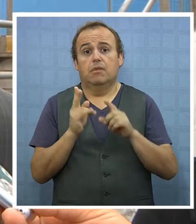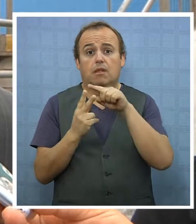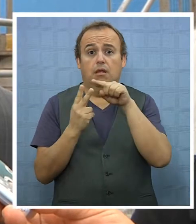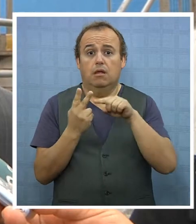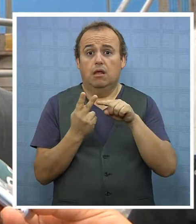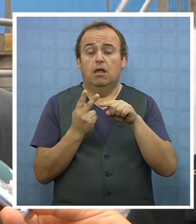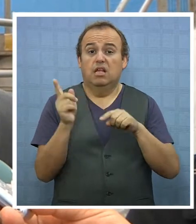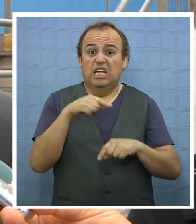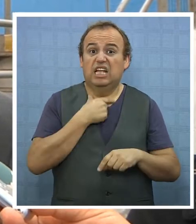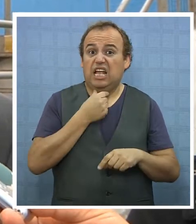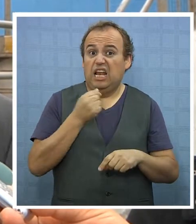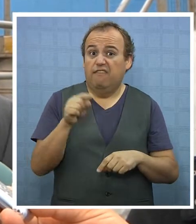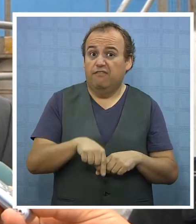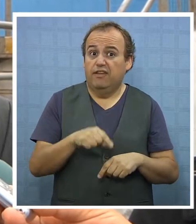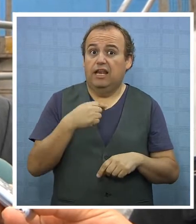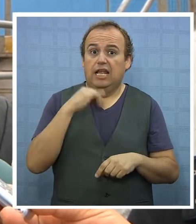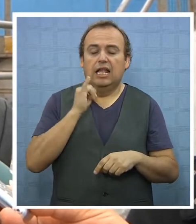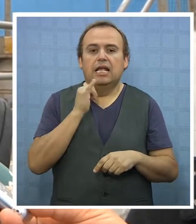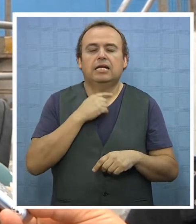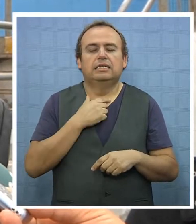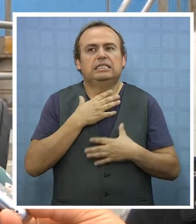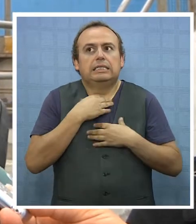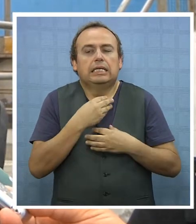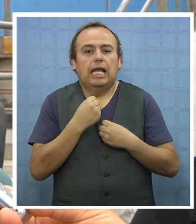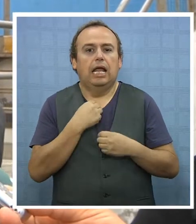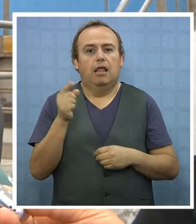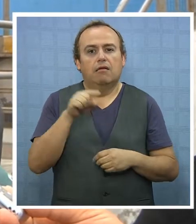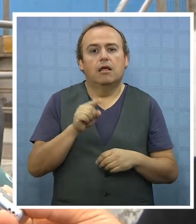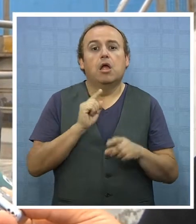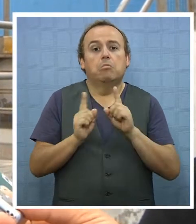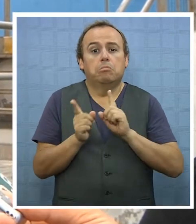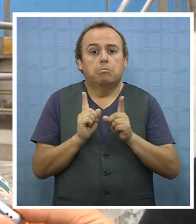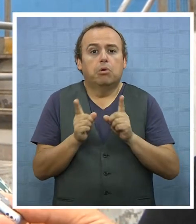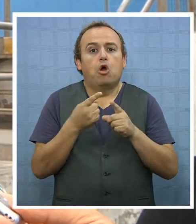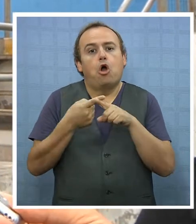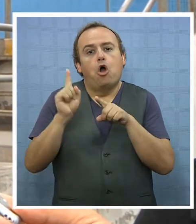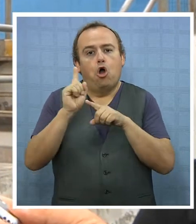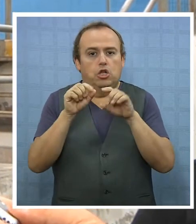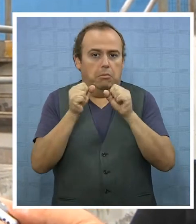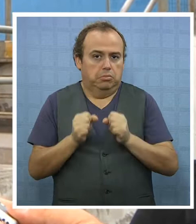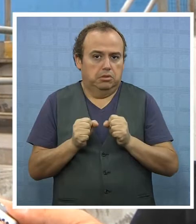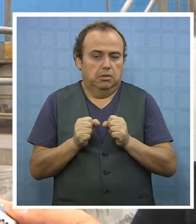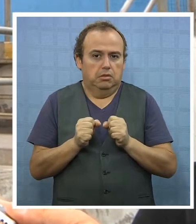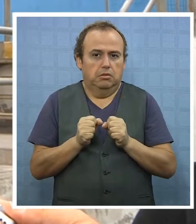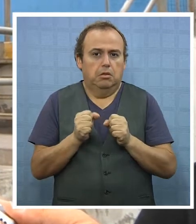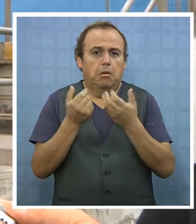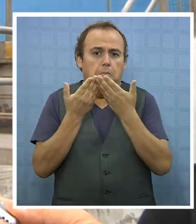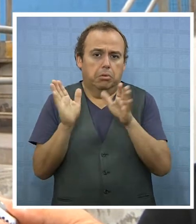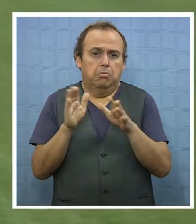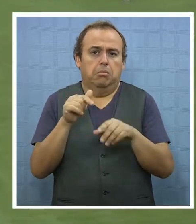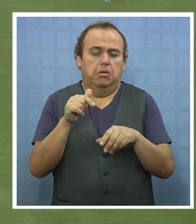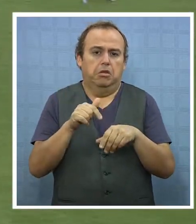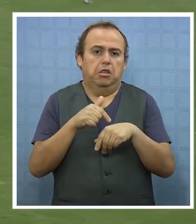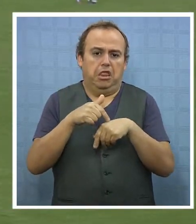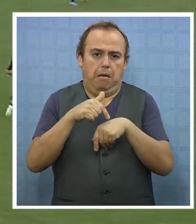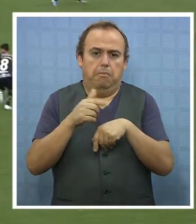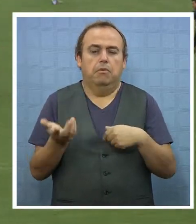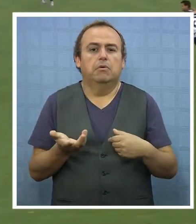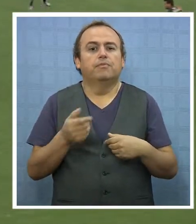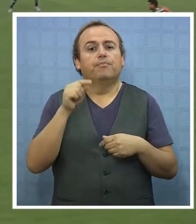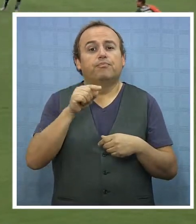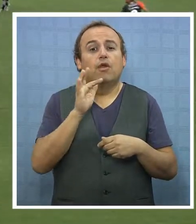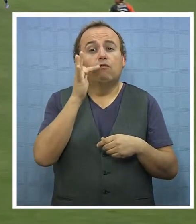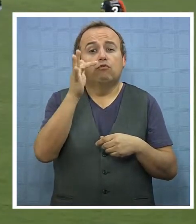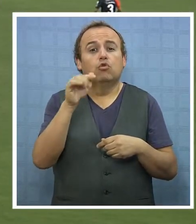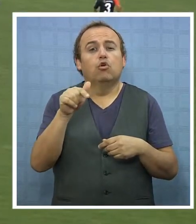tengan las ganas de vestir la camiseta y de estar acá en Iquique, así que estamos gestionando también otras posibilidades que se nos abrieron estos últimos días. Sobre el futuro de